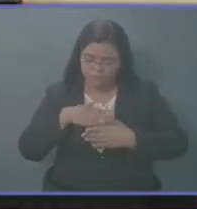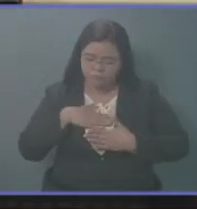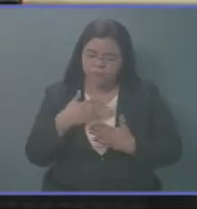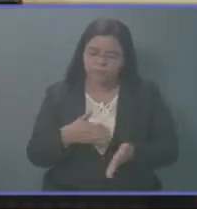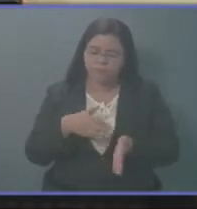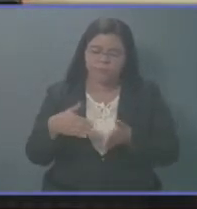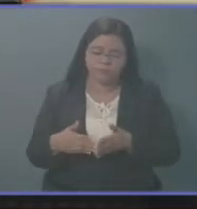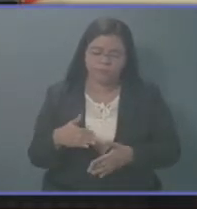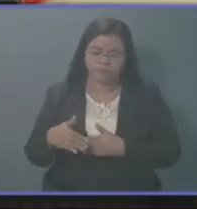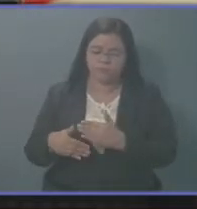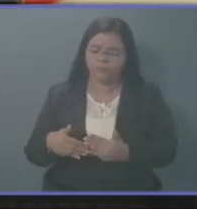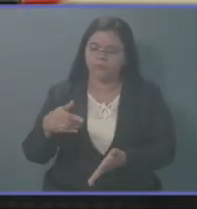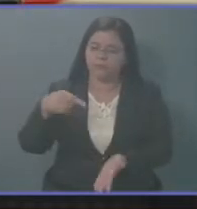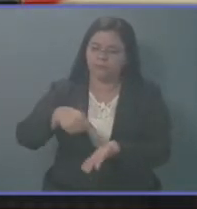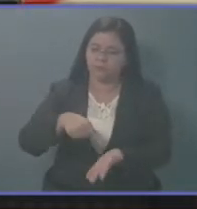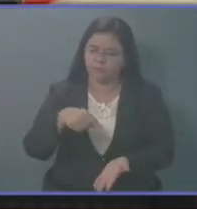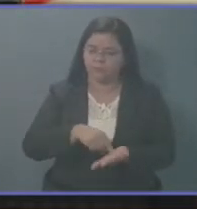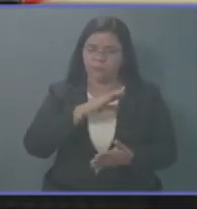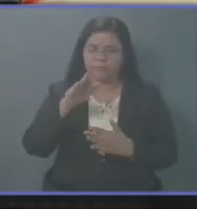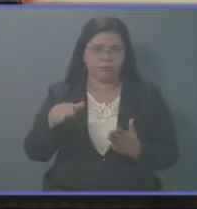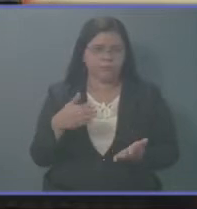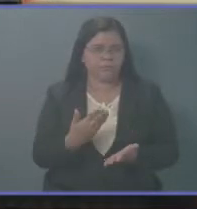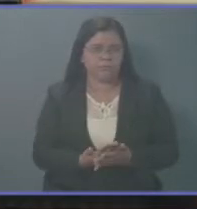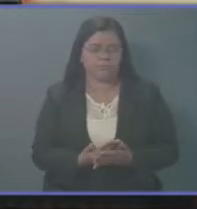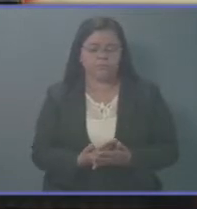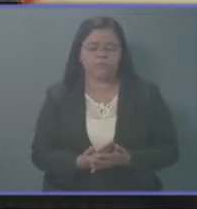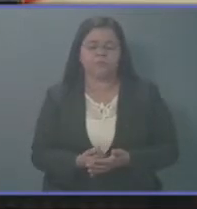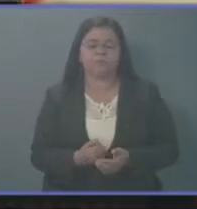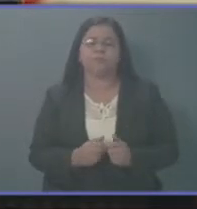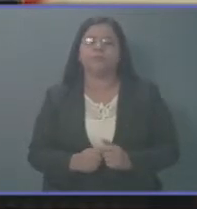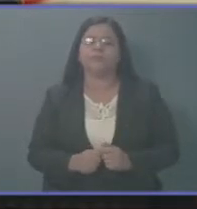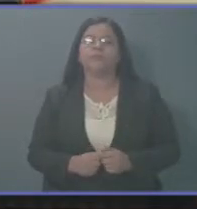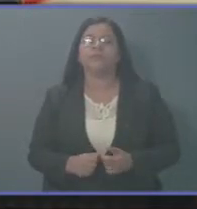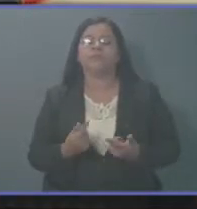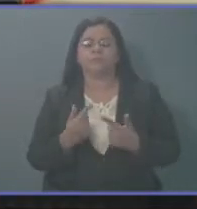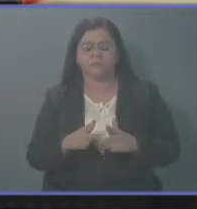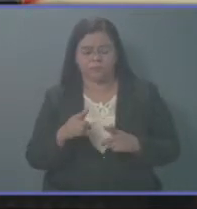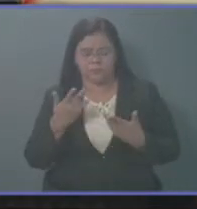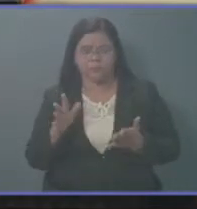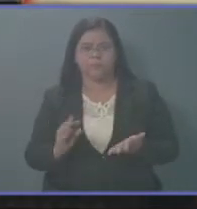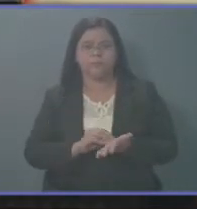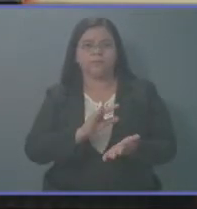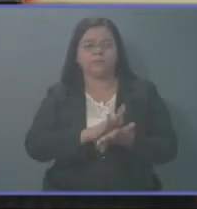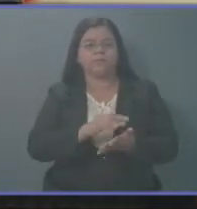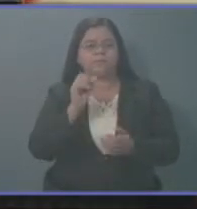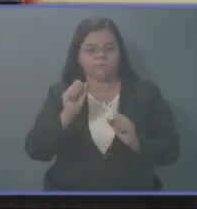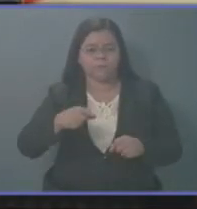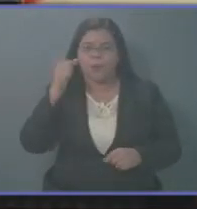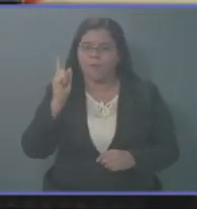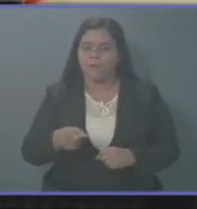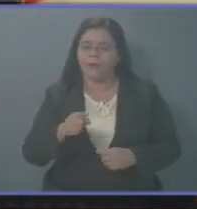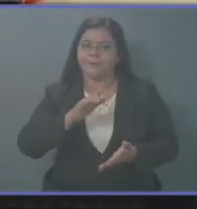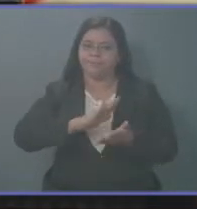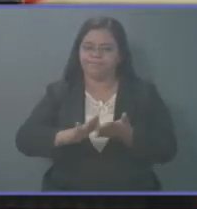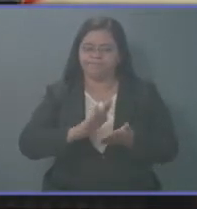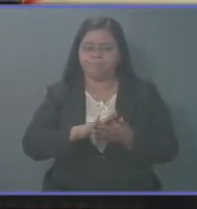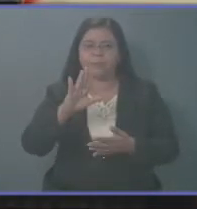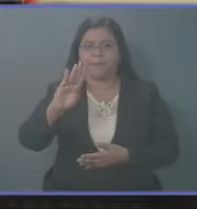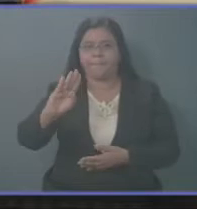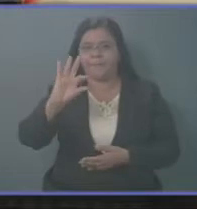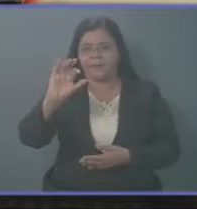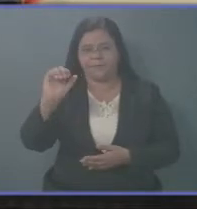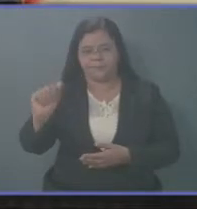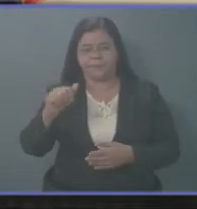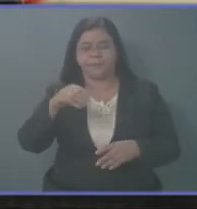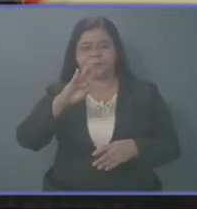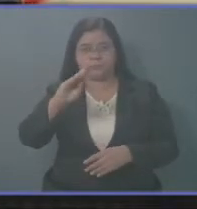procesos judiciales de cobro de parte de los acreedores de la moratoria establecida. D. Se establece la obligatoriedad por parte del Banco de Fomento Agropecuario, Banco Hipotecario